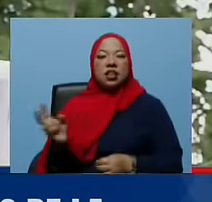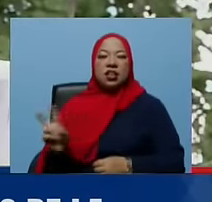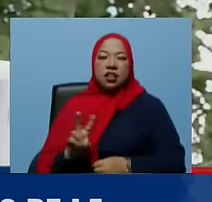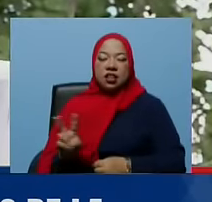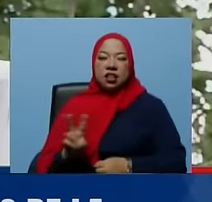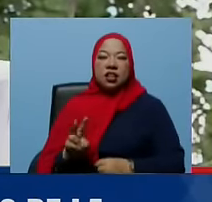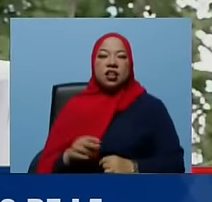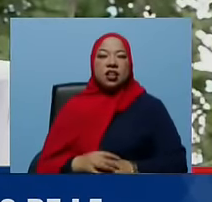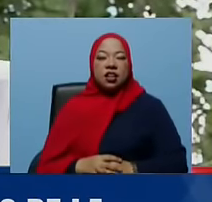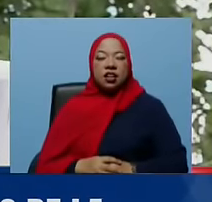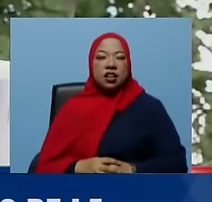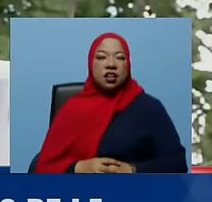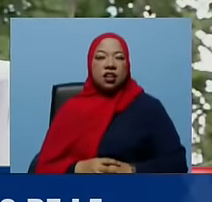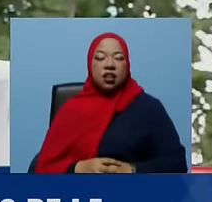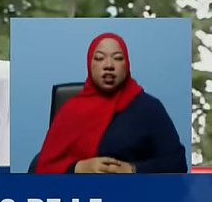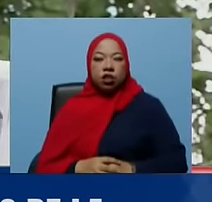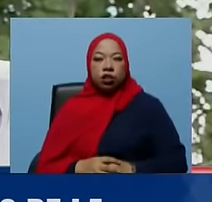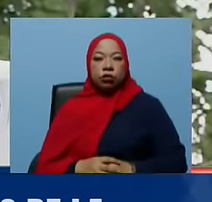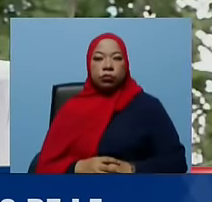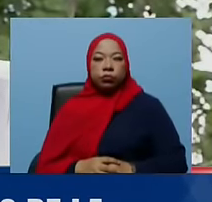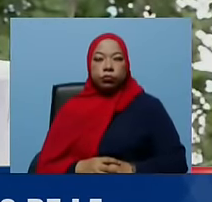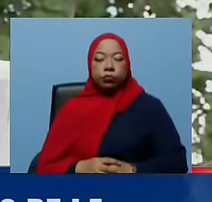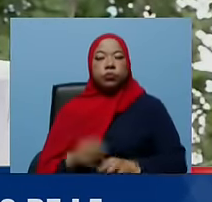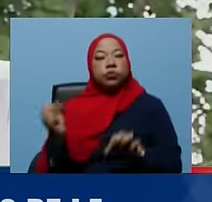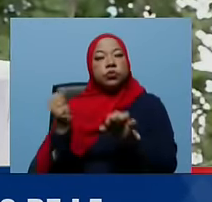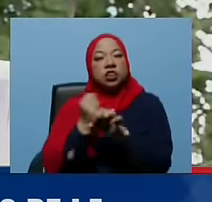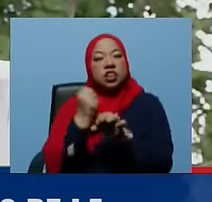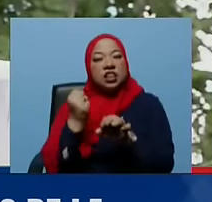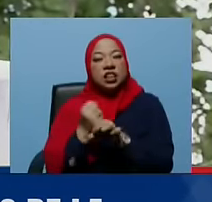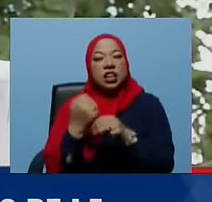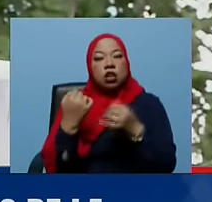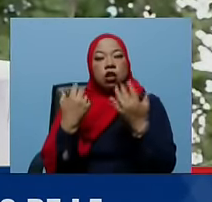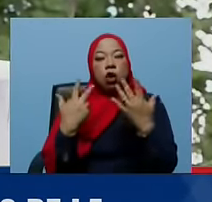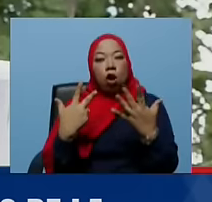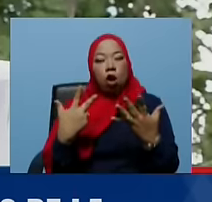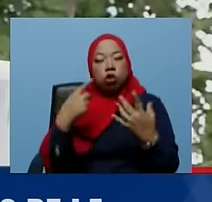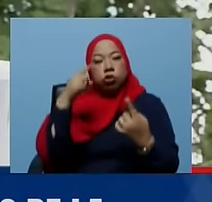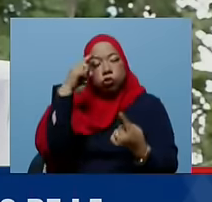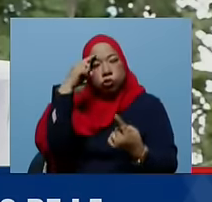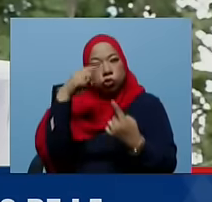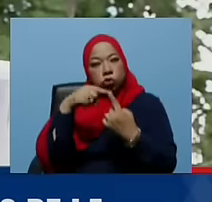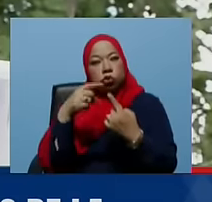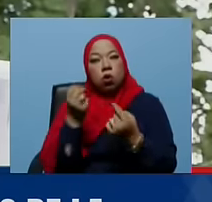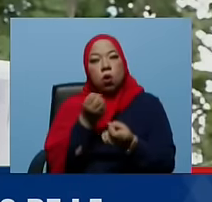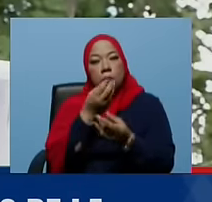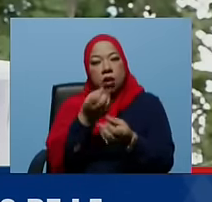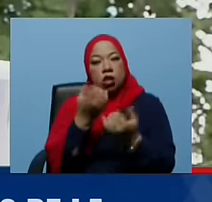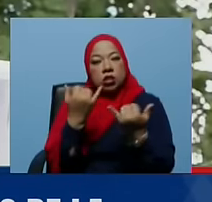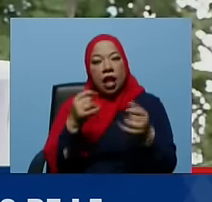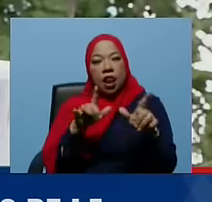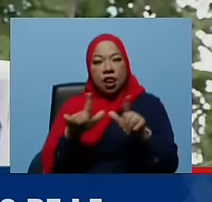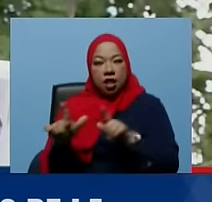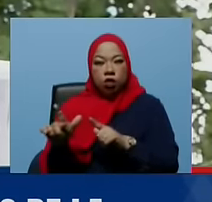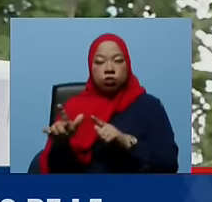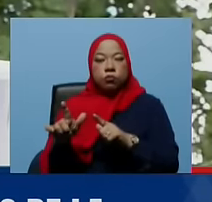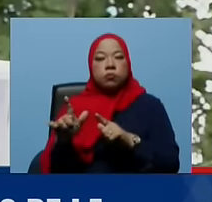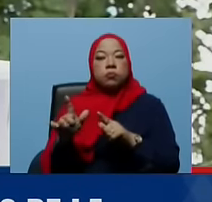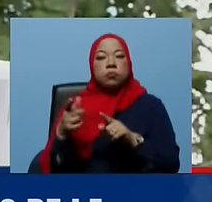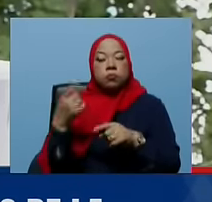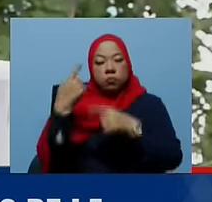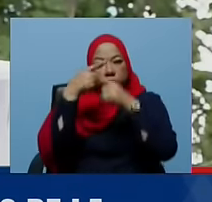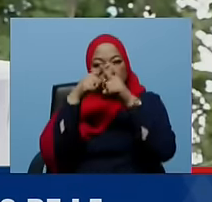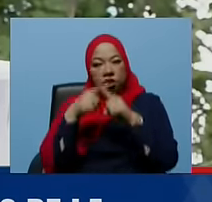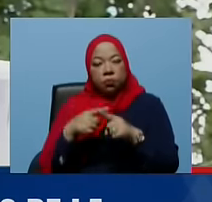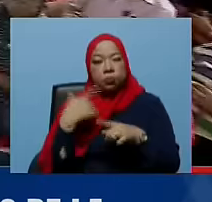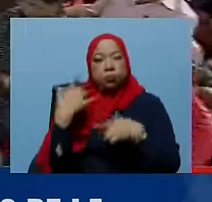patria querida. Se ha ido trabajando en estos 8 vértices que hemos mencionado y para hacer un balance